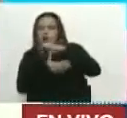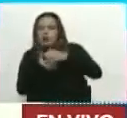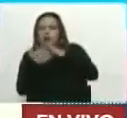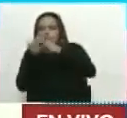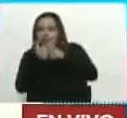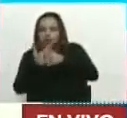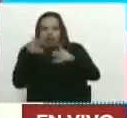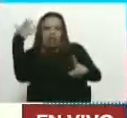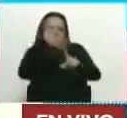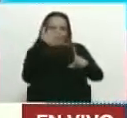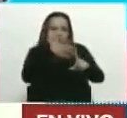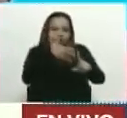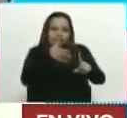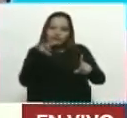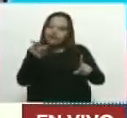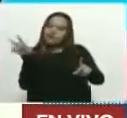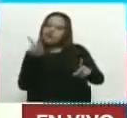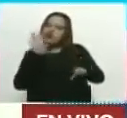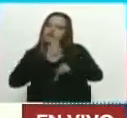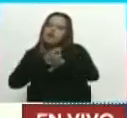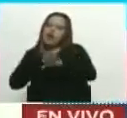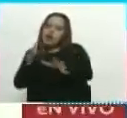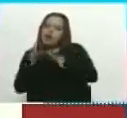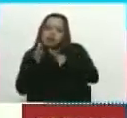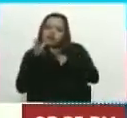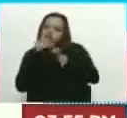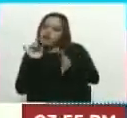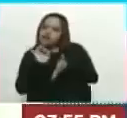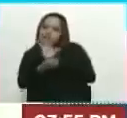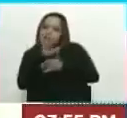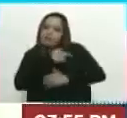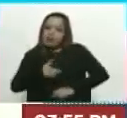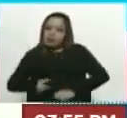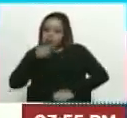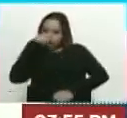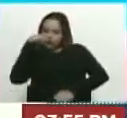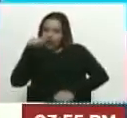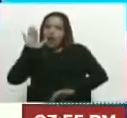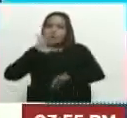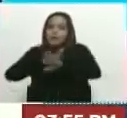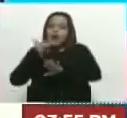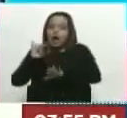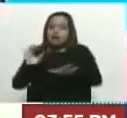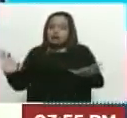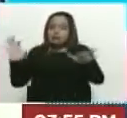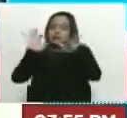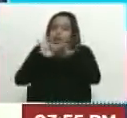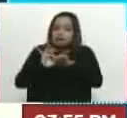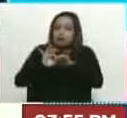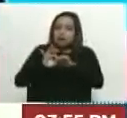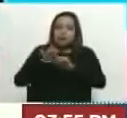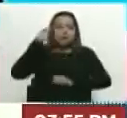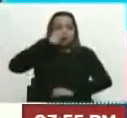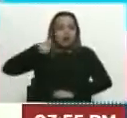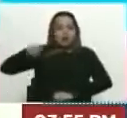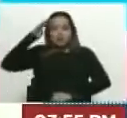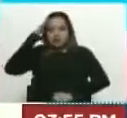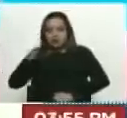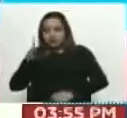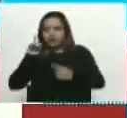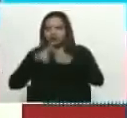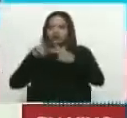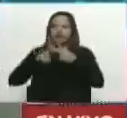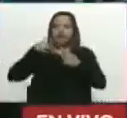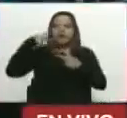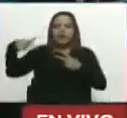dada por la Unión Cívico-Militar, por la política exterior que la